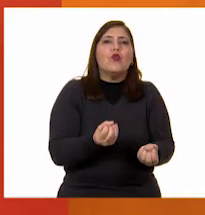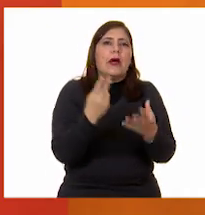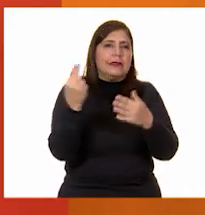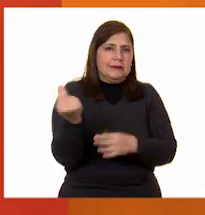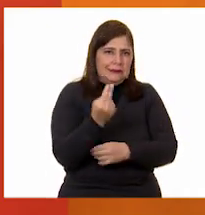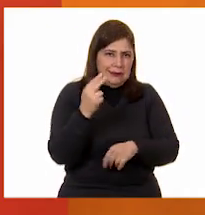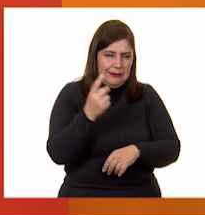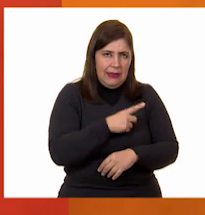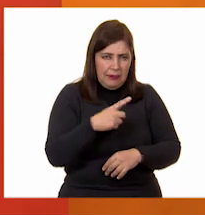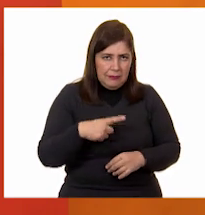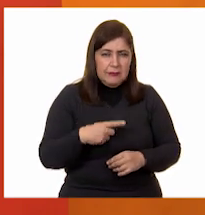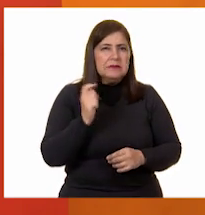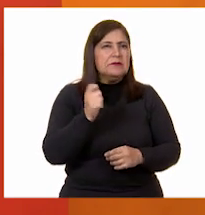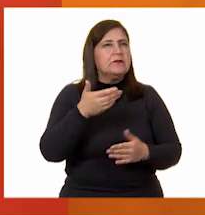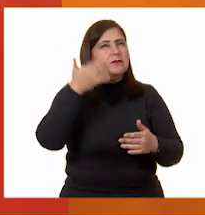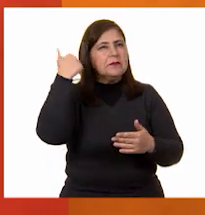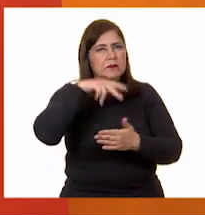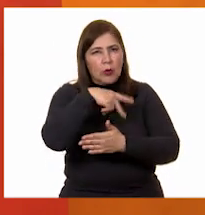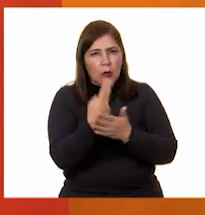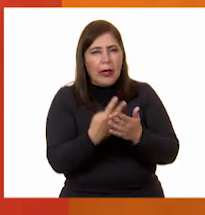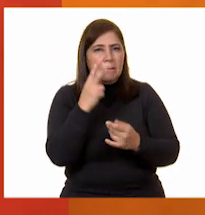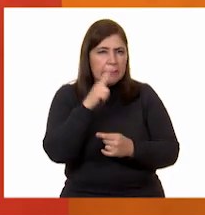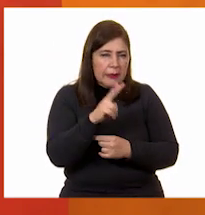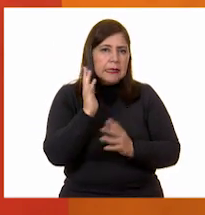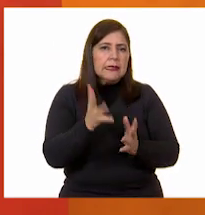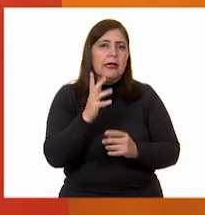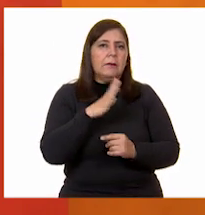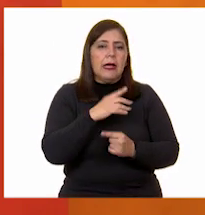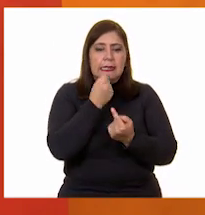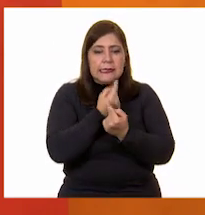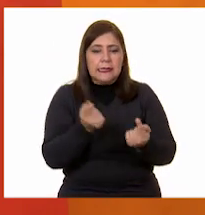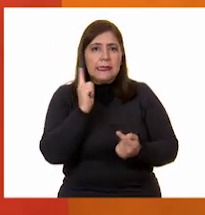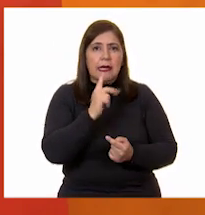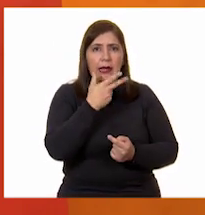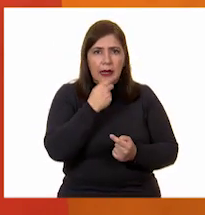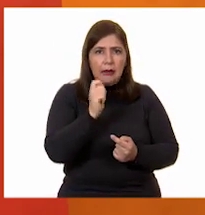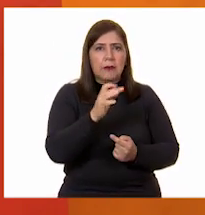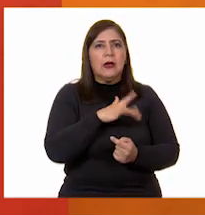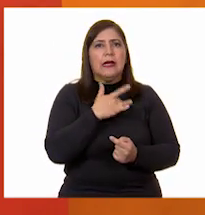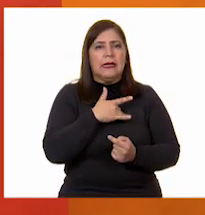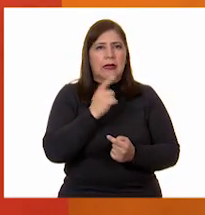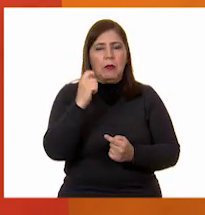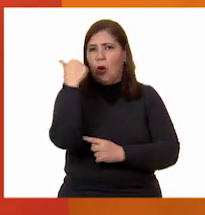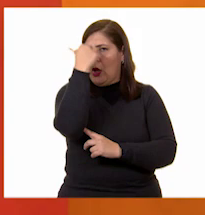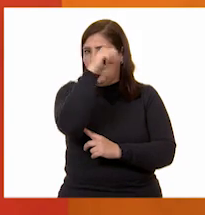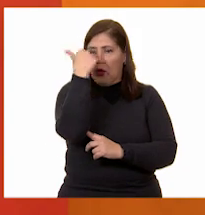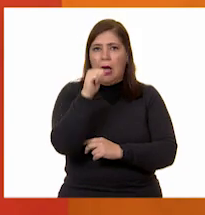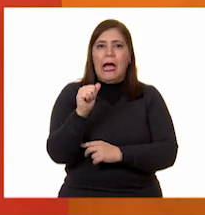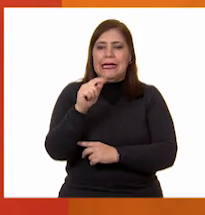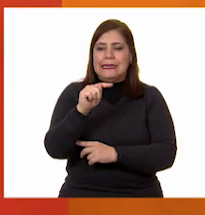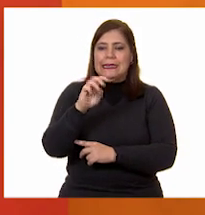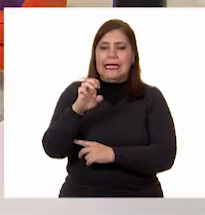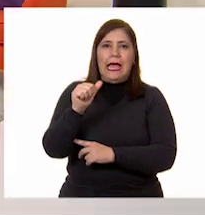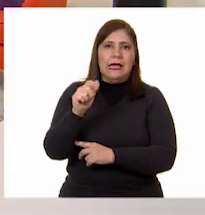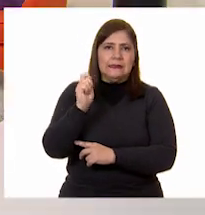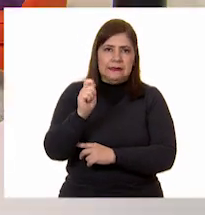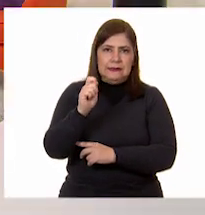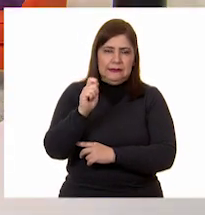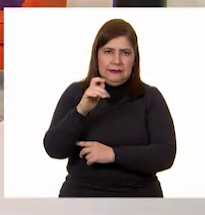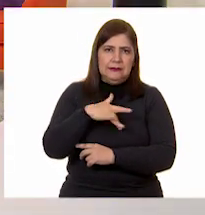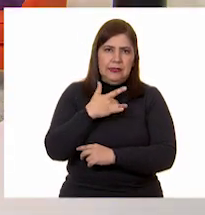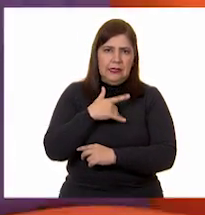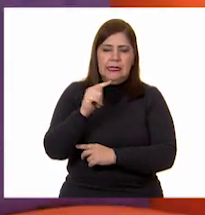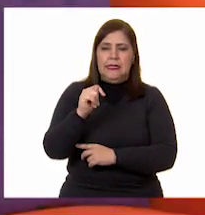ejemplo, durante los programas hablamos de niñas y niños con trastorno del espectro autista, el TEA. ¿Qué nos puedes decir al